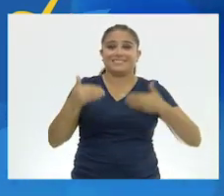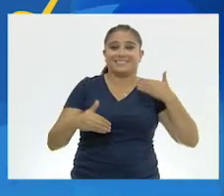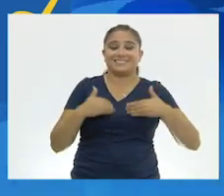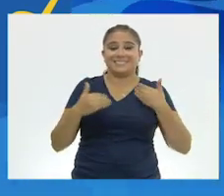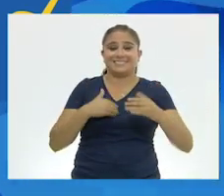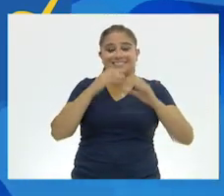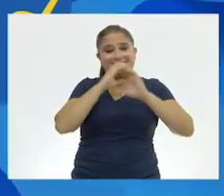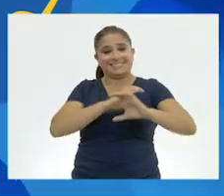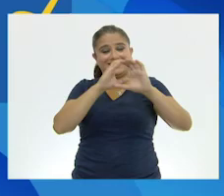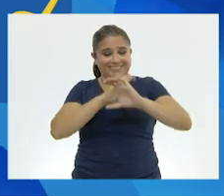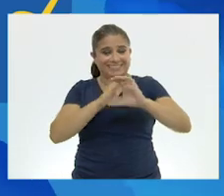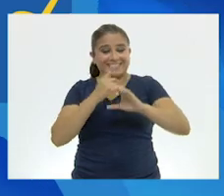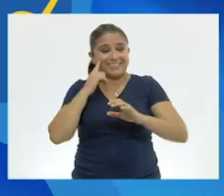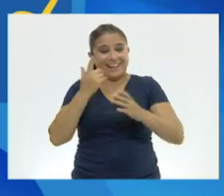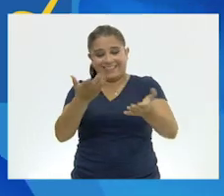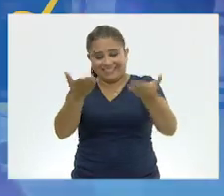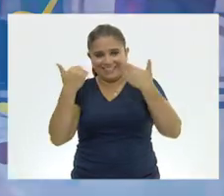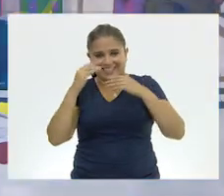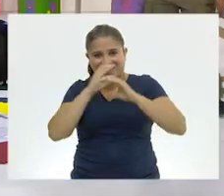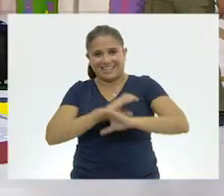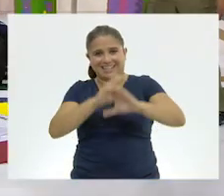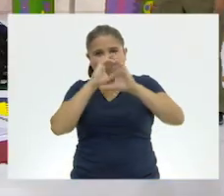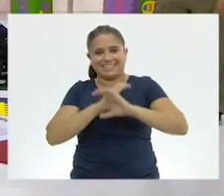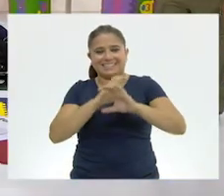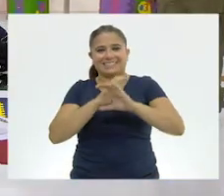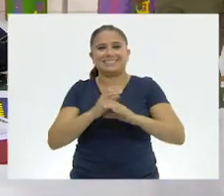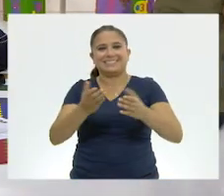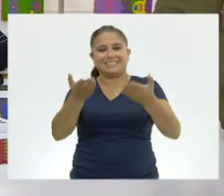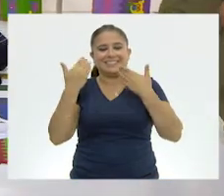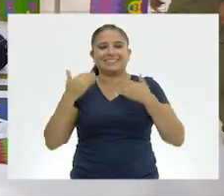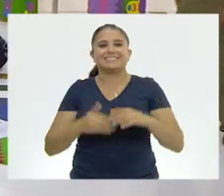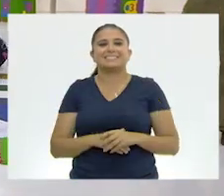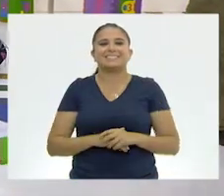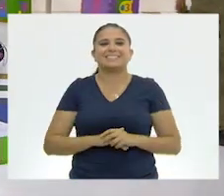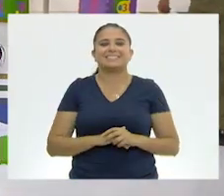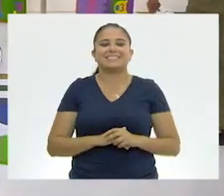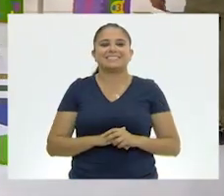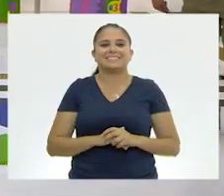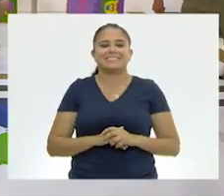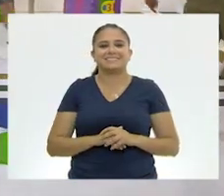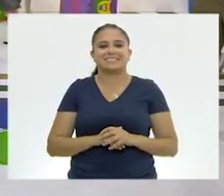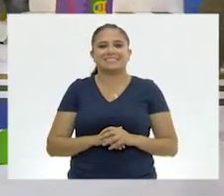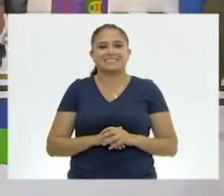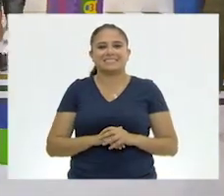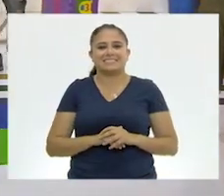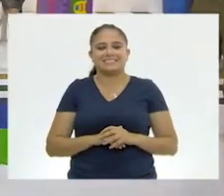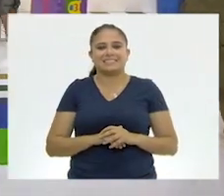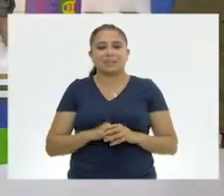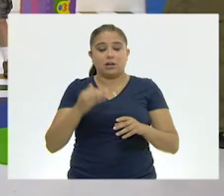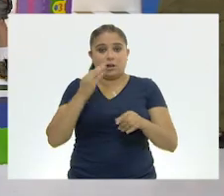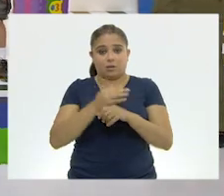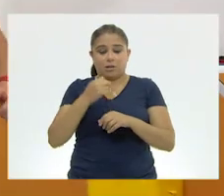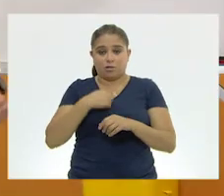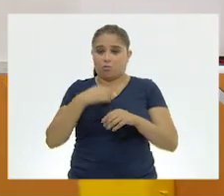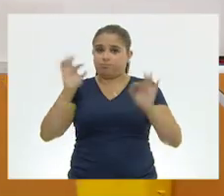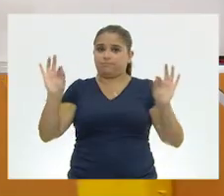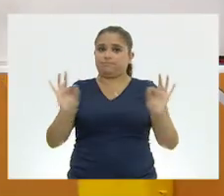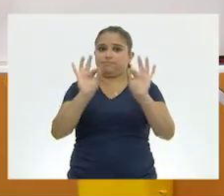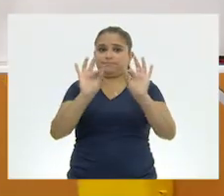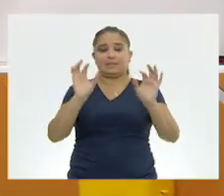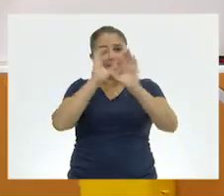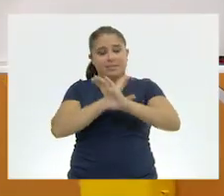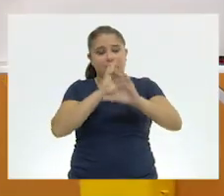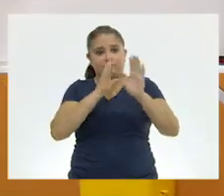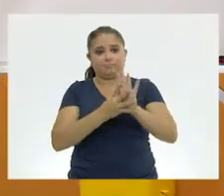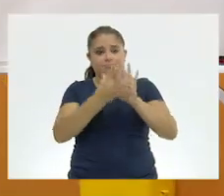con la alegría. Así vamos que a cantar, vamos, entonces, venga. Sí. Muy bien, entonces, ¿listos? Sí. Listos. Yo les dirijo la canción y ustedes